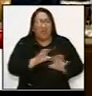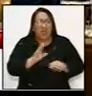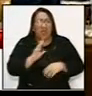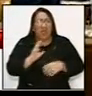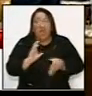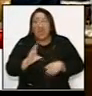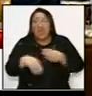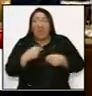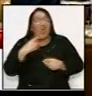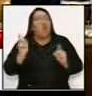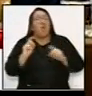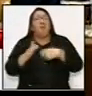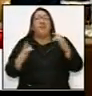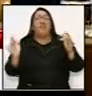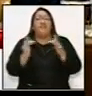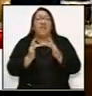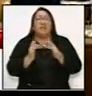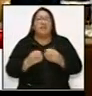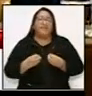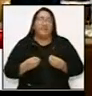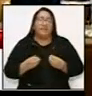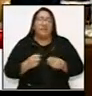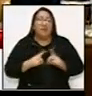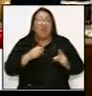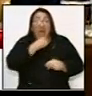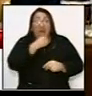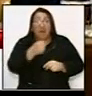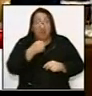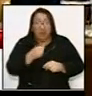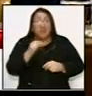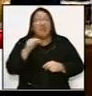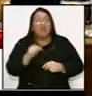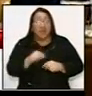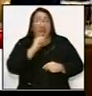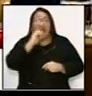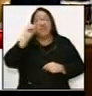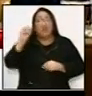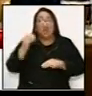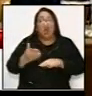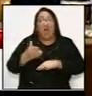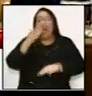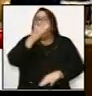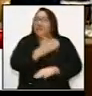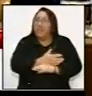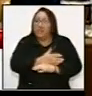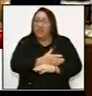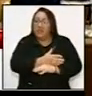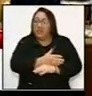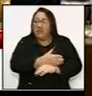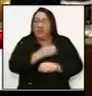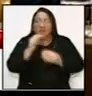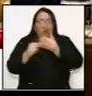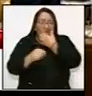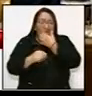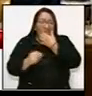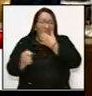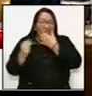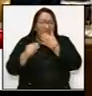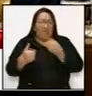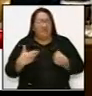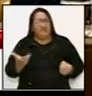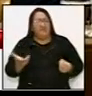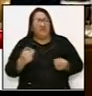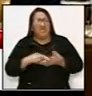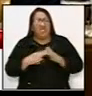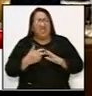señor presidente. Pero eso sí, la prensa había sido avisada con anterioridad y estaba presente. Entonces, ¿qué cosa era? ¿Un